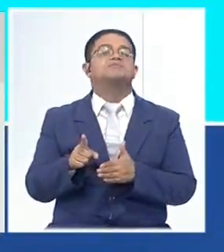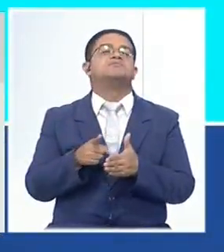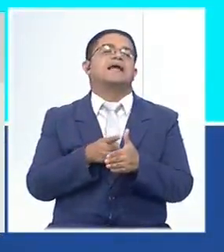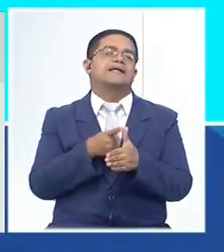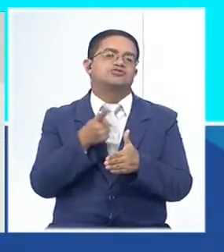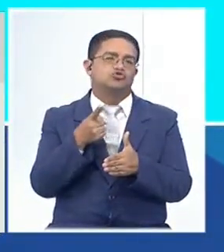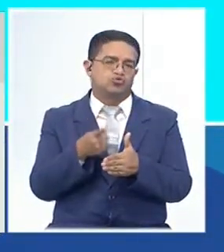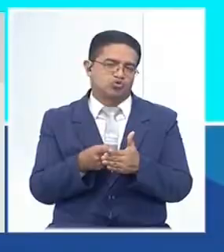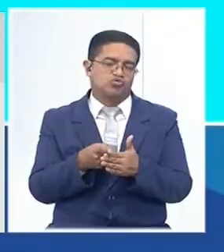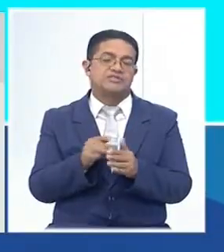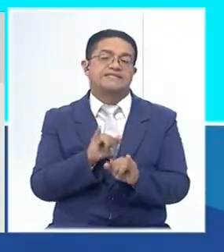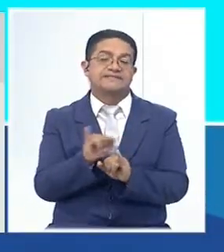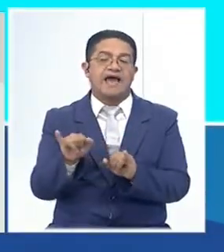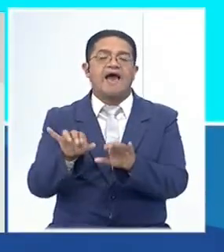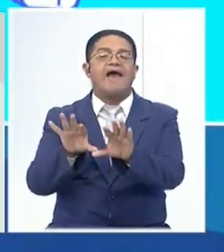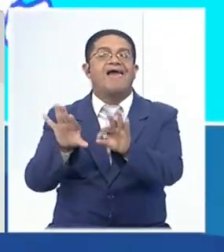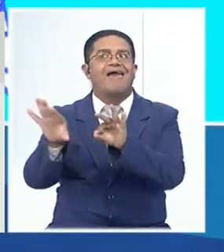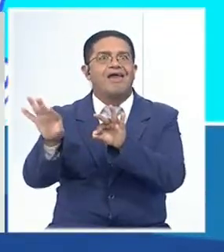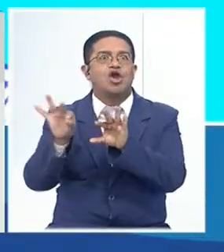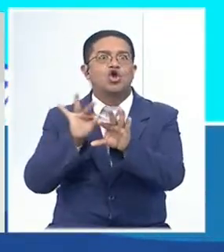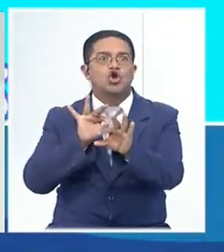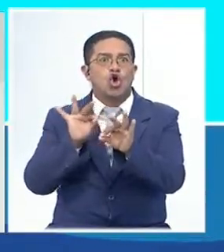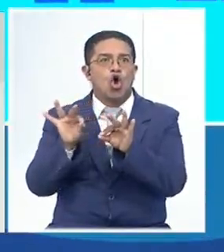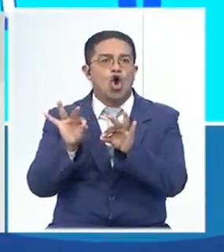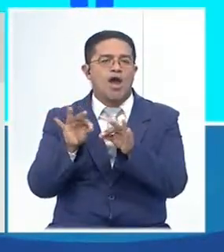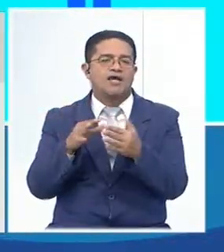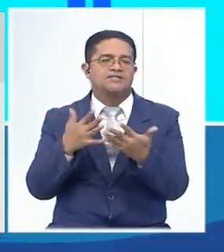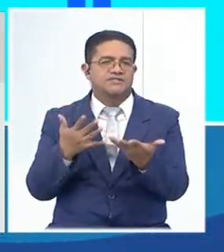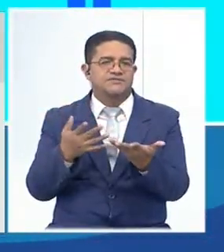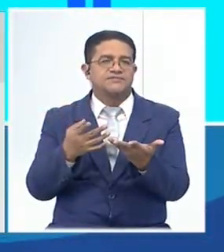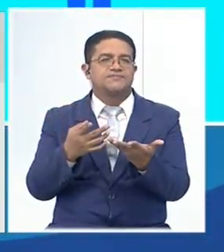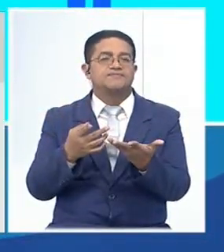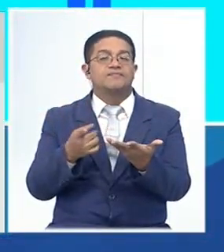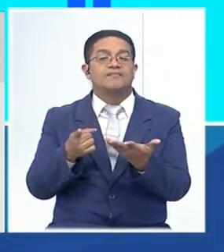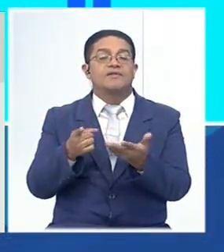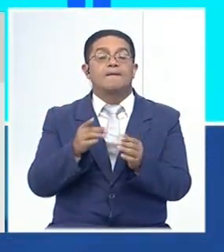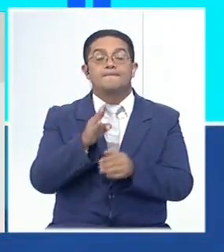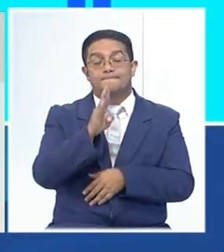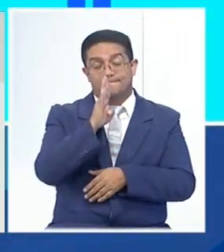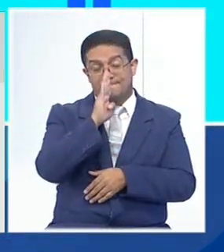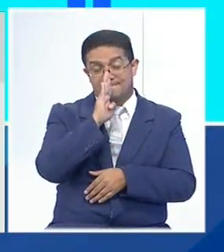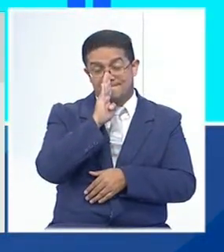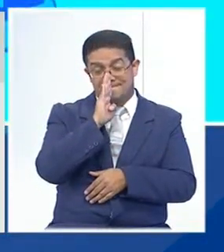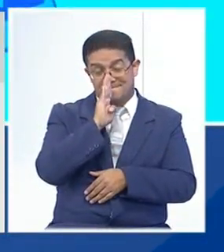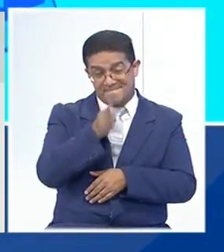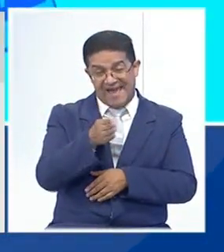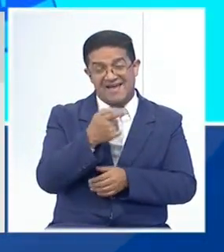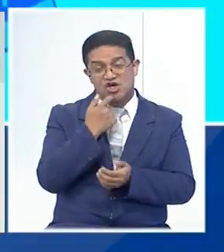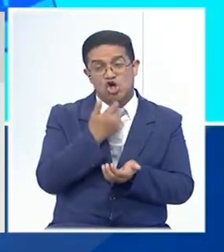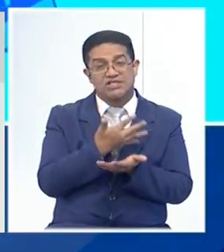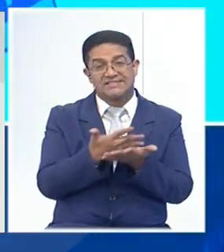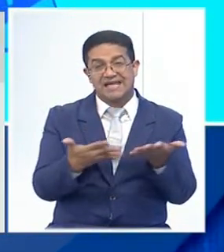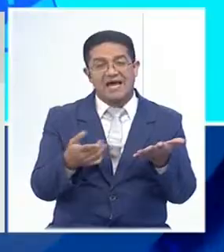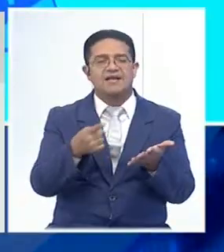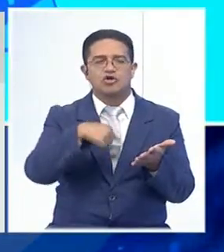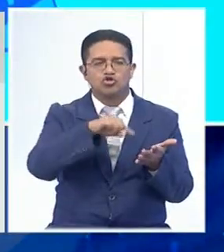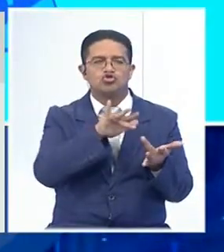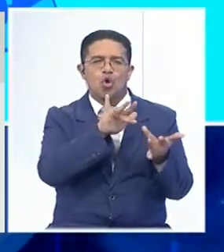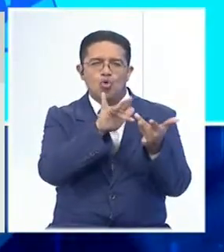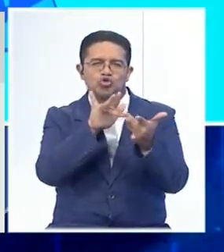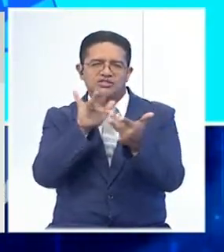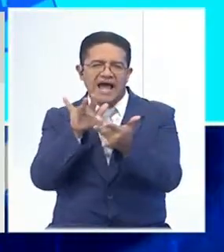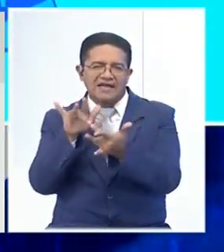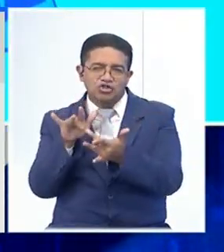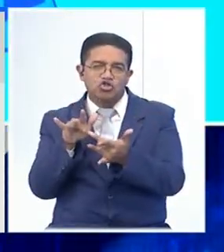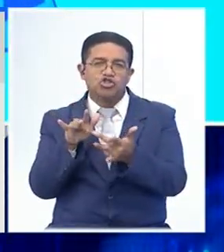entonces se selecciona, se hace los bancos de sangre a nivel nacional, trabajamos en redes públicos